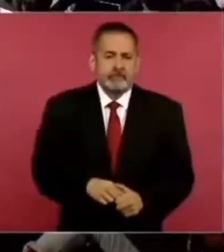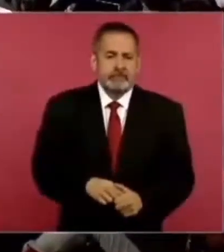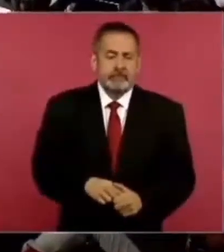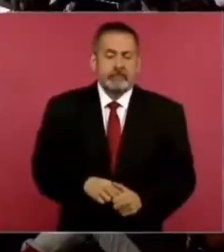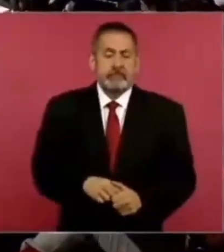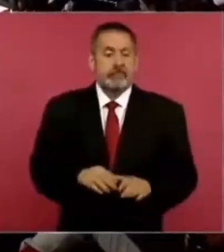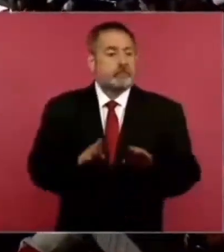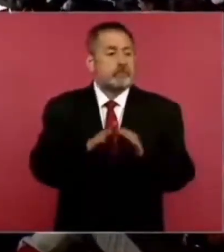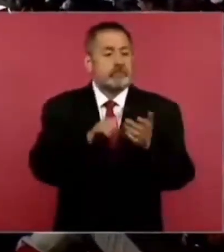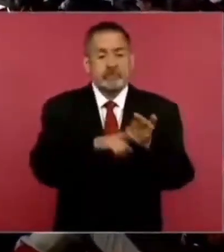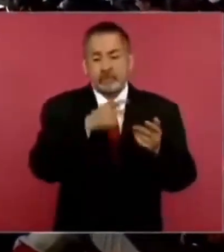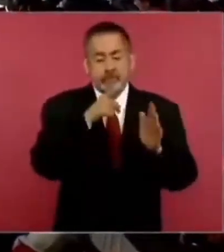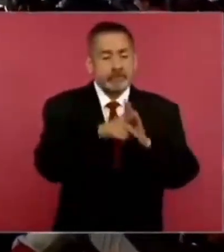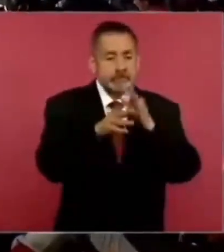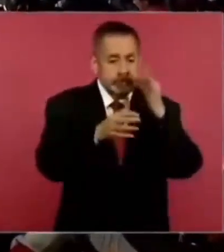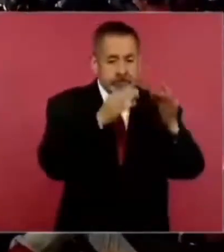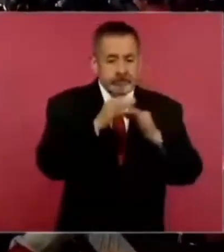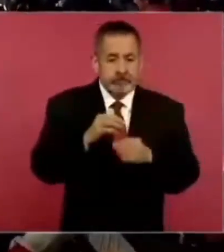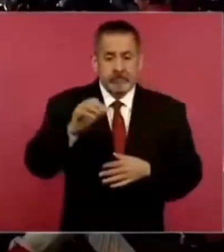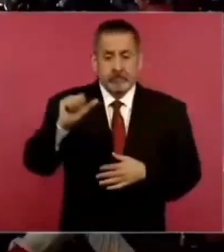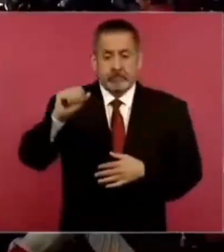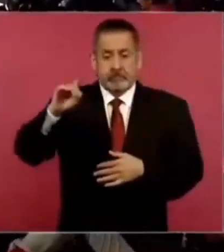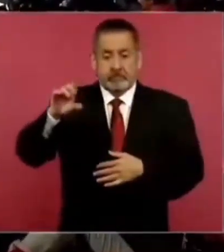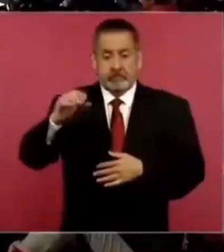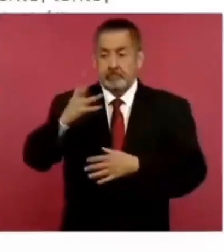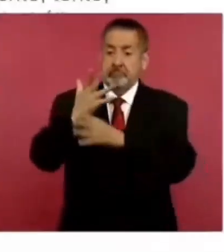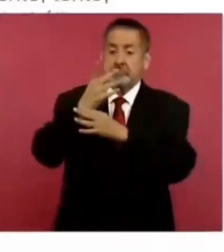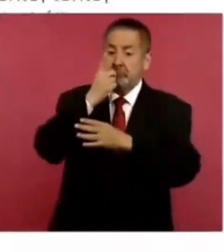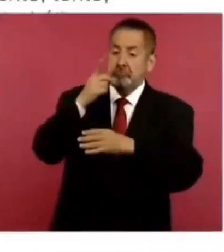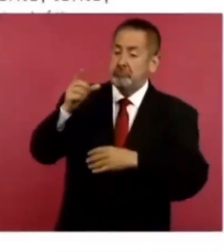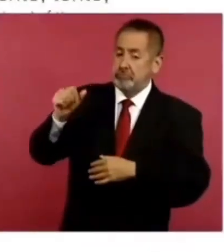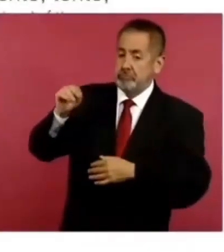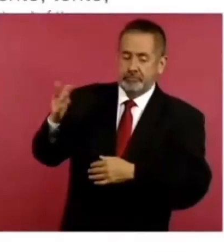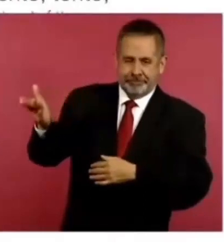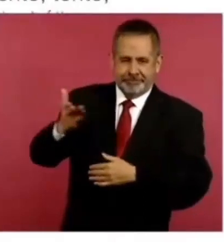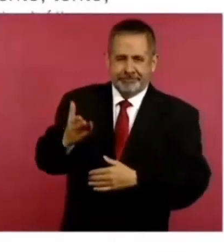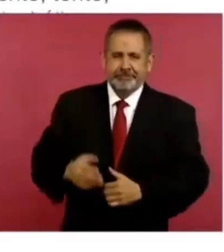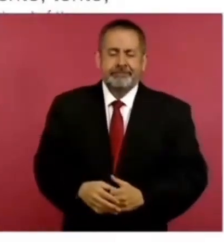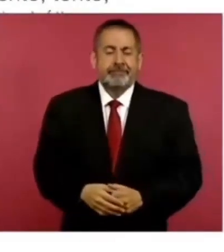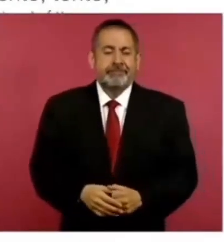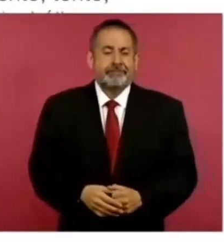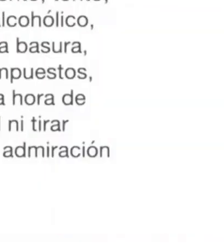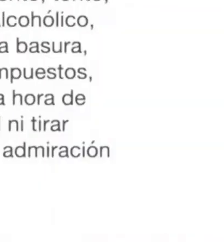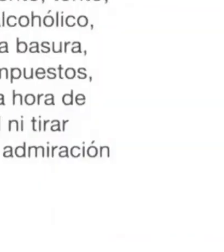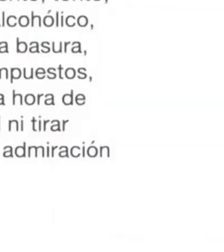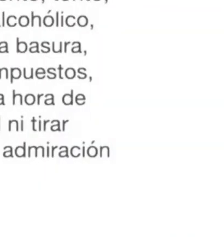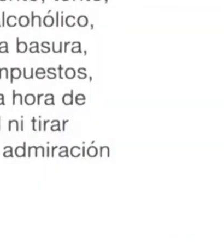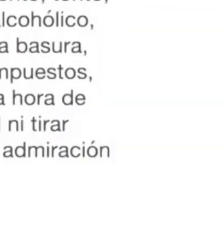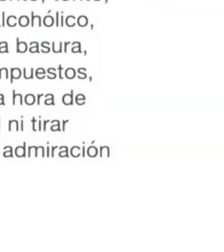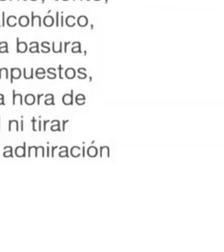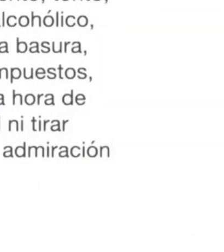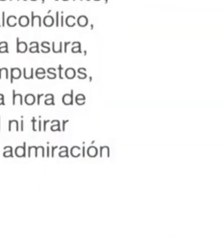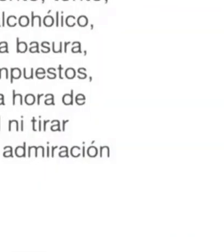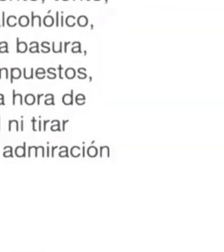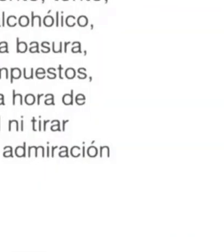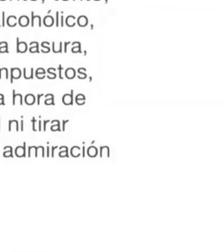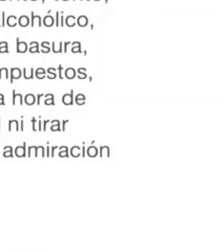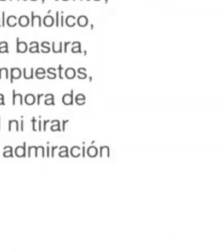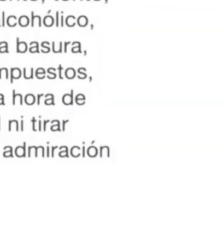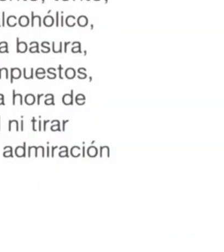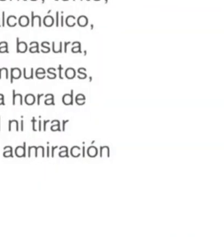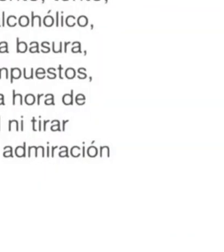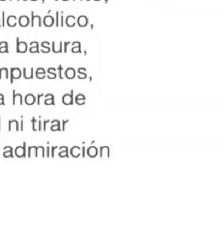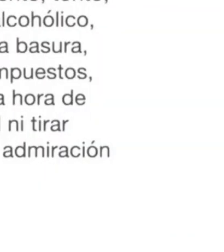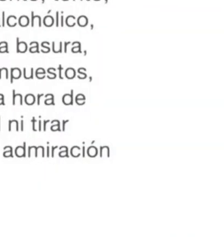Según un periódico AMLO declaró hoy, le tengo un profundo amor y admiración al pueblo de México.